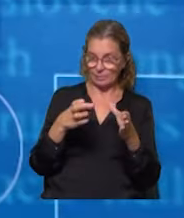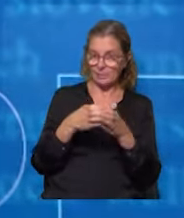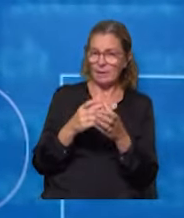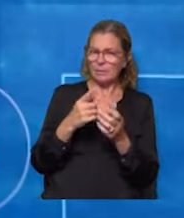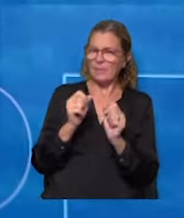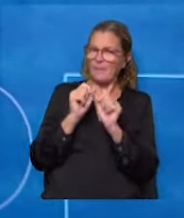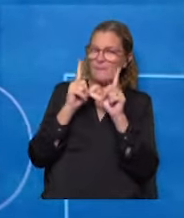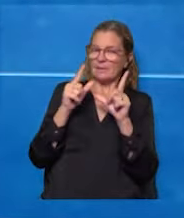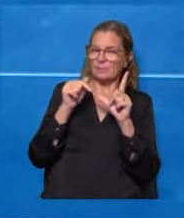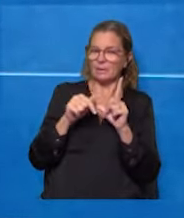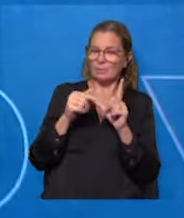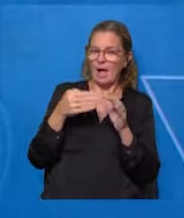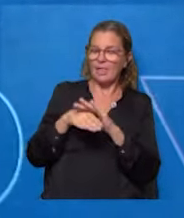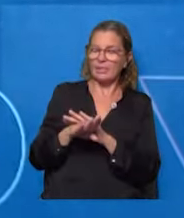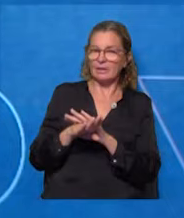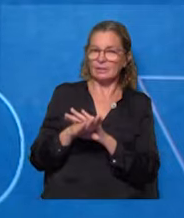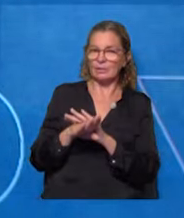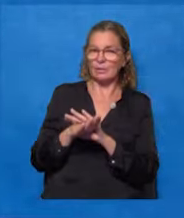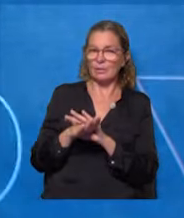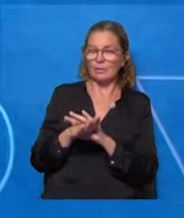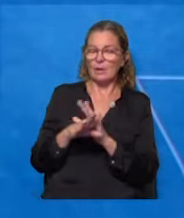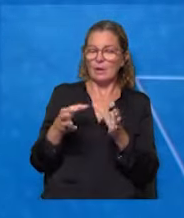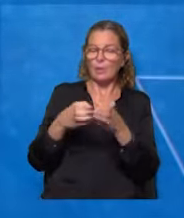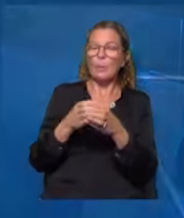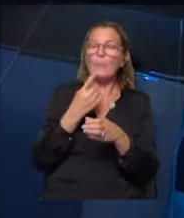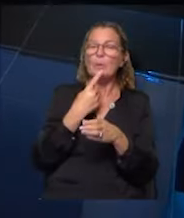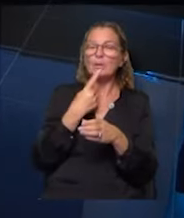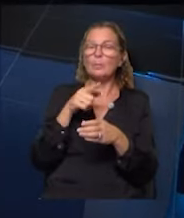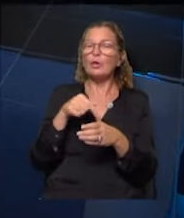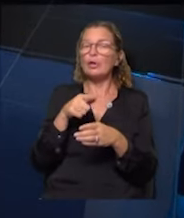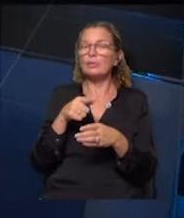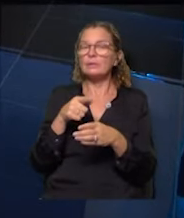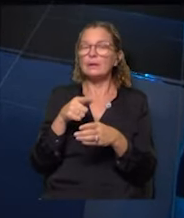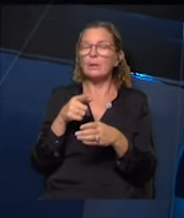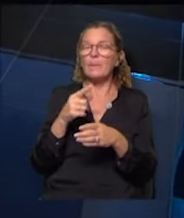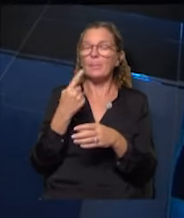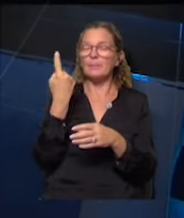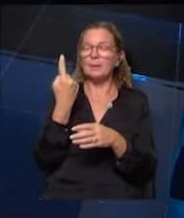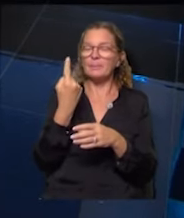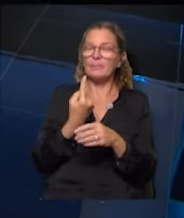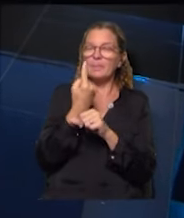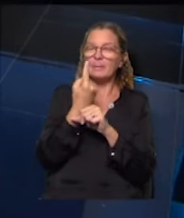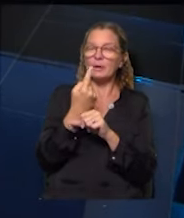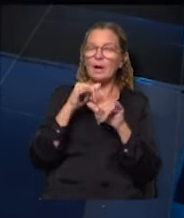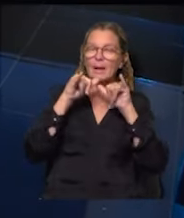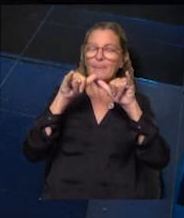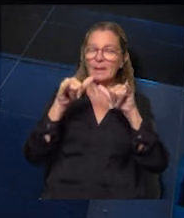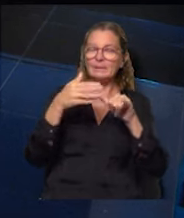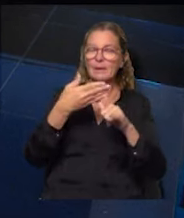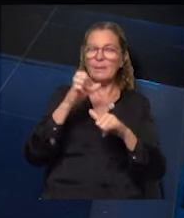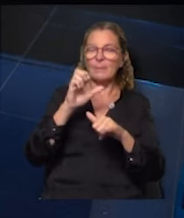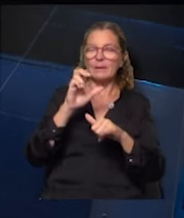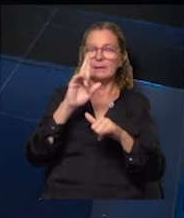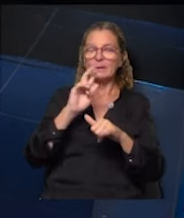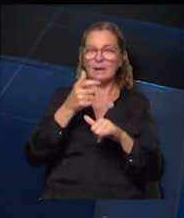tiene esto en la inter de la fuerza política por dónde pasarán los principales elementos de la campaña de Vergara con